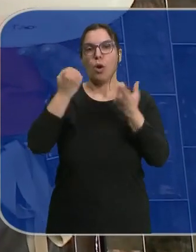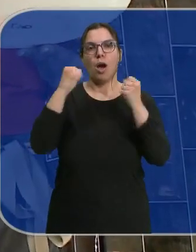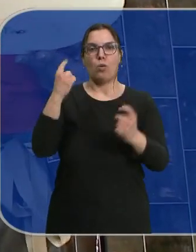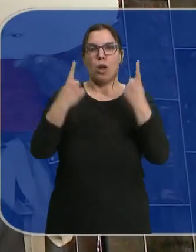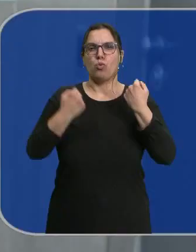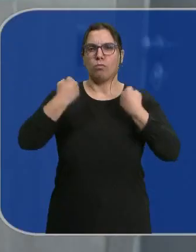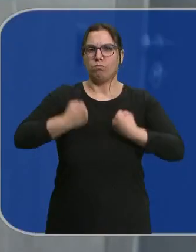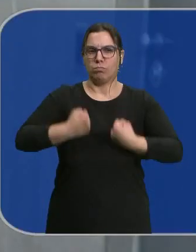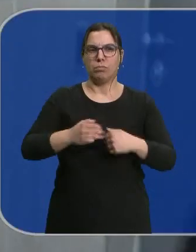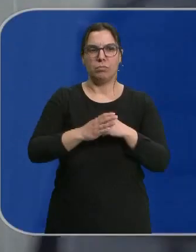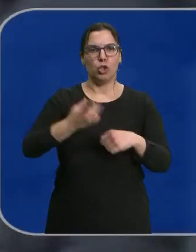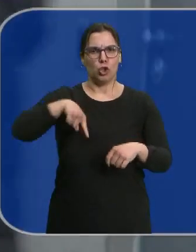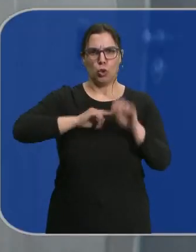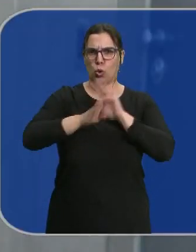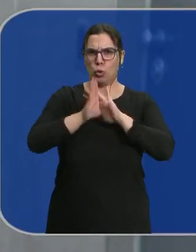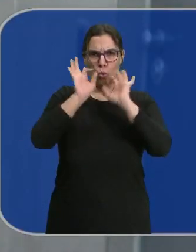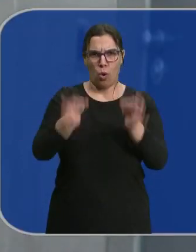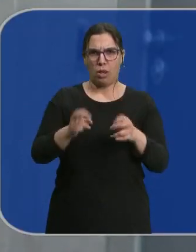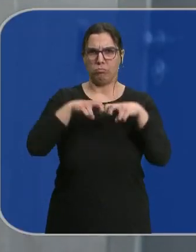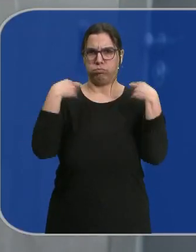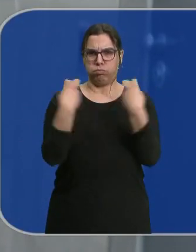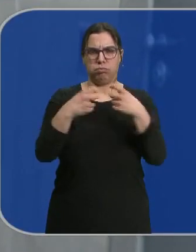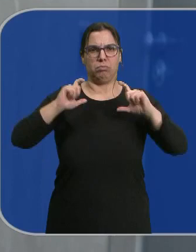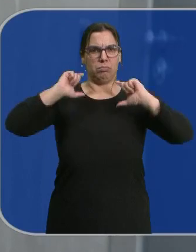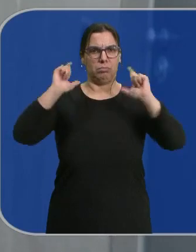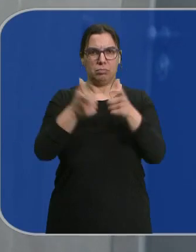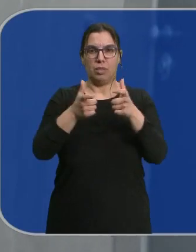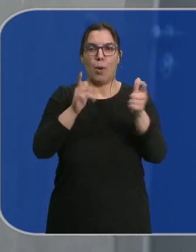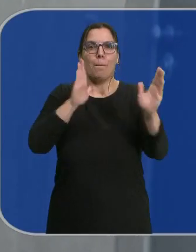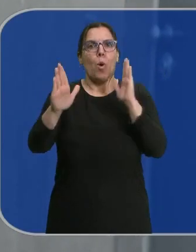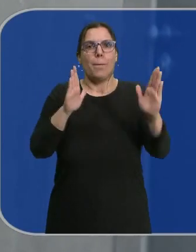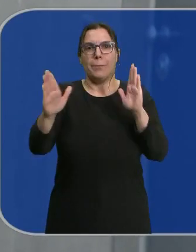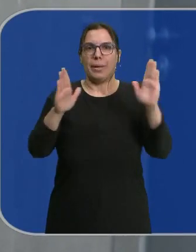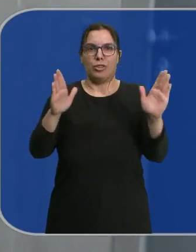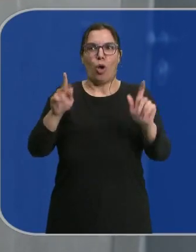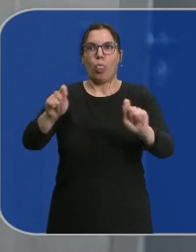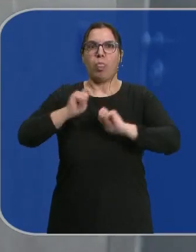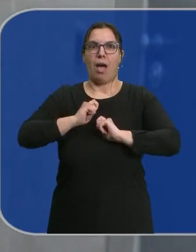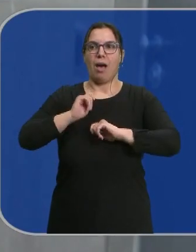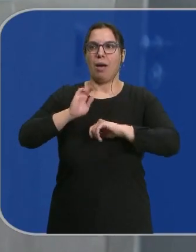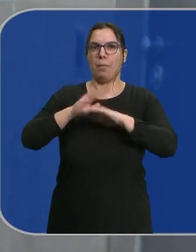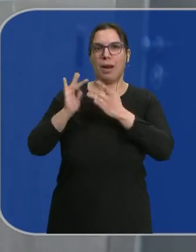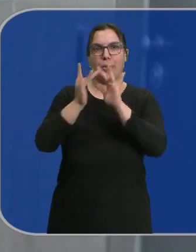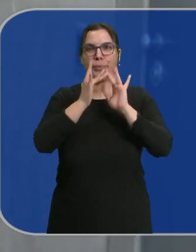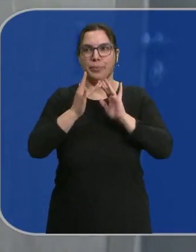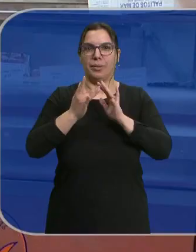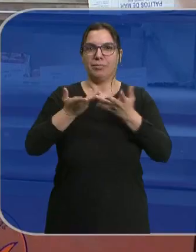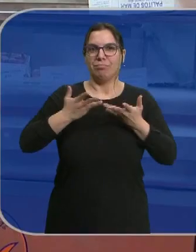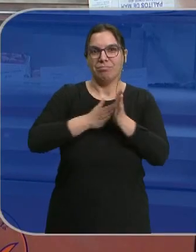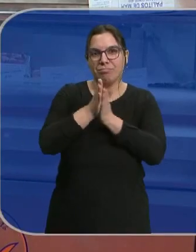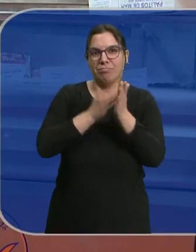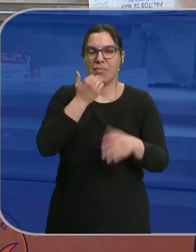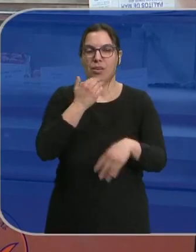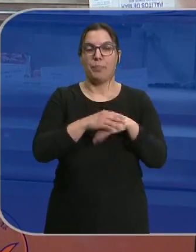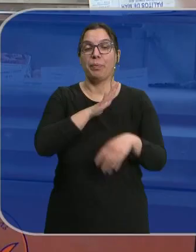se resistan. Seguimos manteniéndolas, son esos momentos los que te ayudan a tirar para adelante, ¿no?